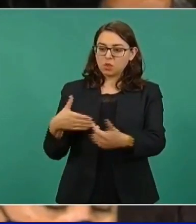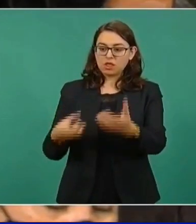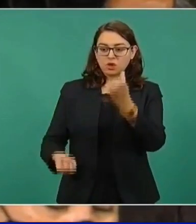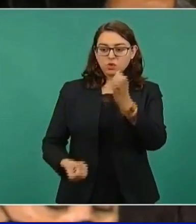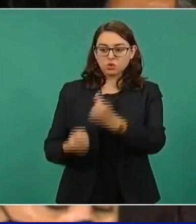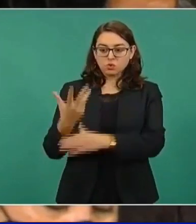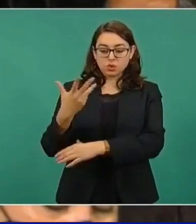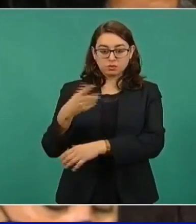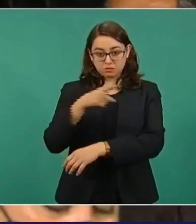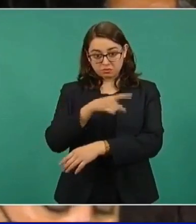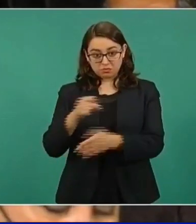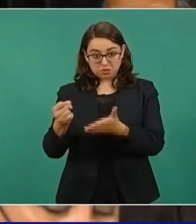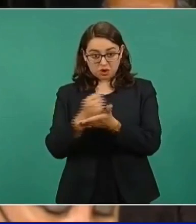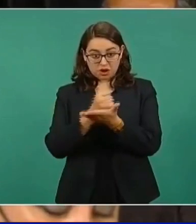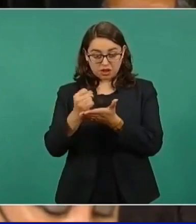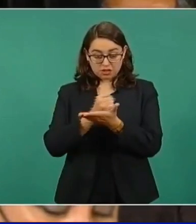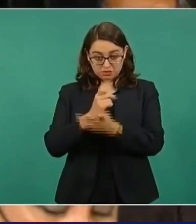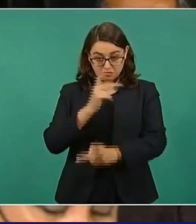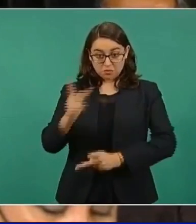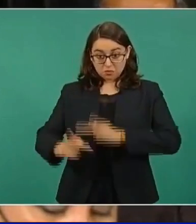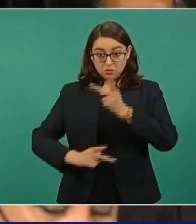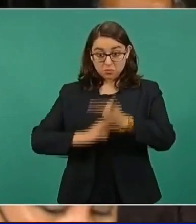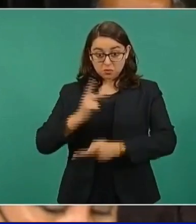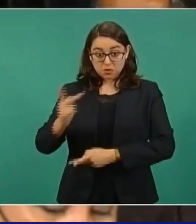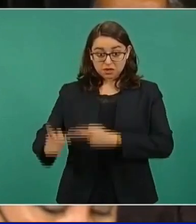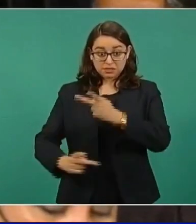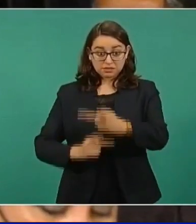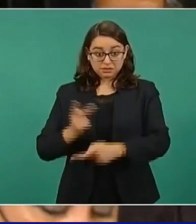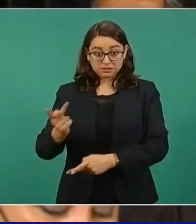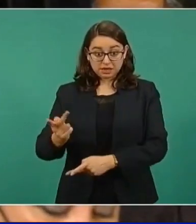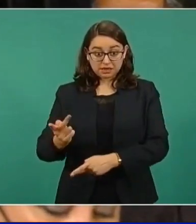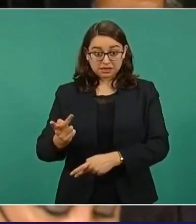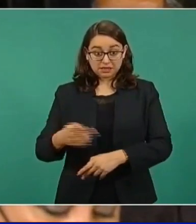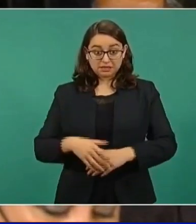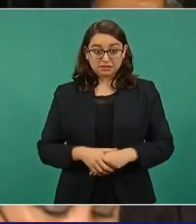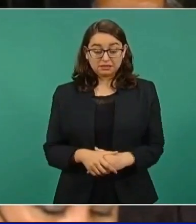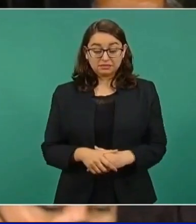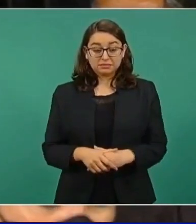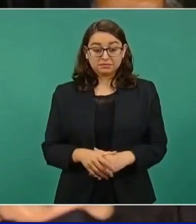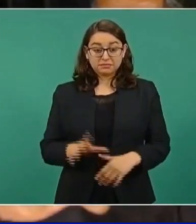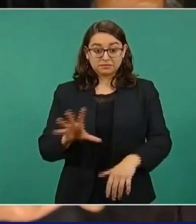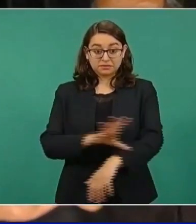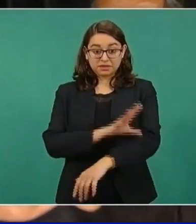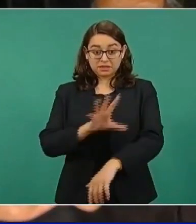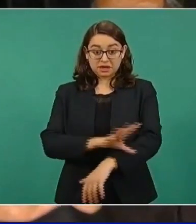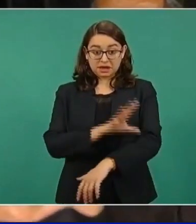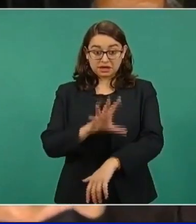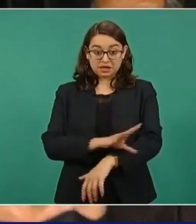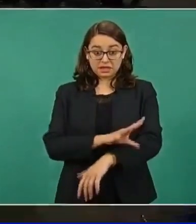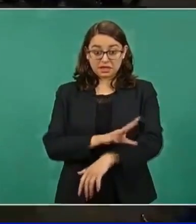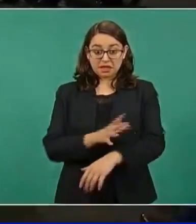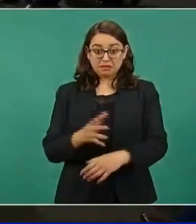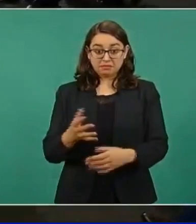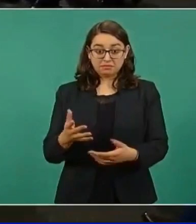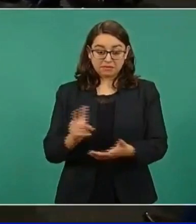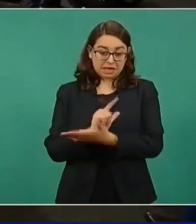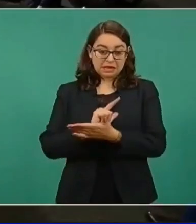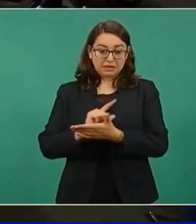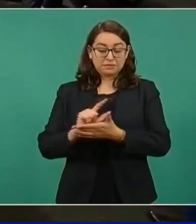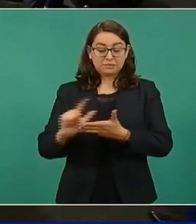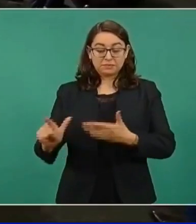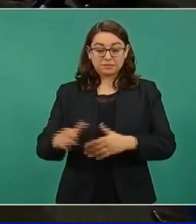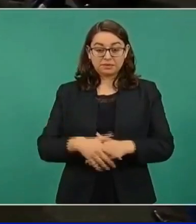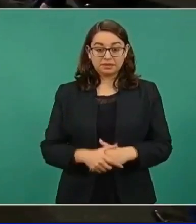de electricidad de energía limpia que hacen porque